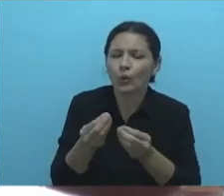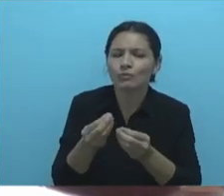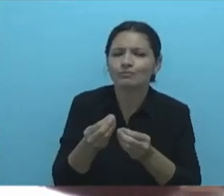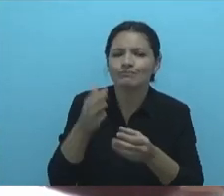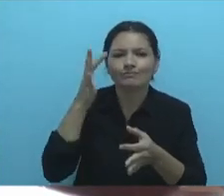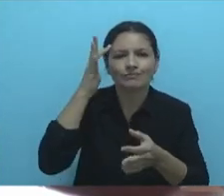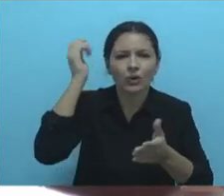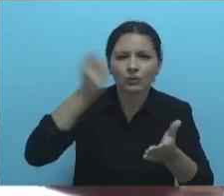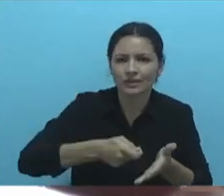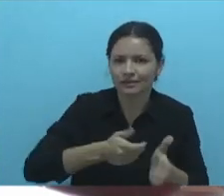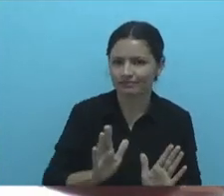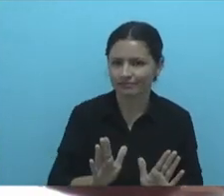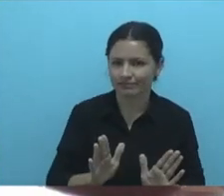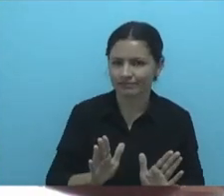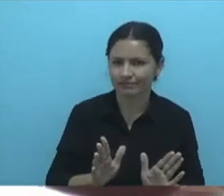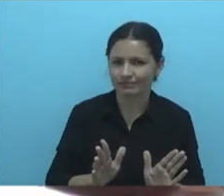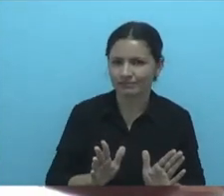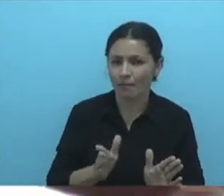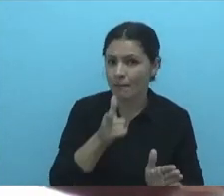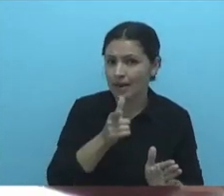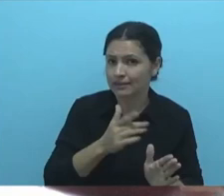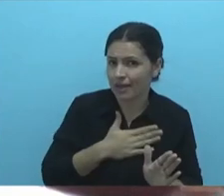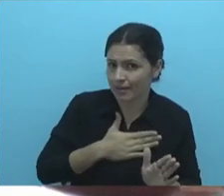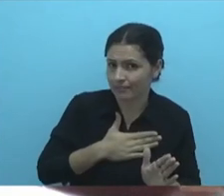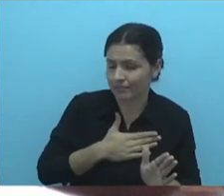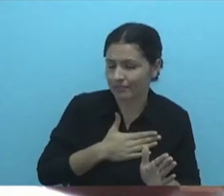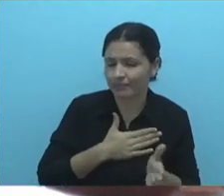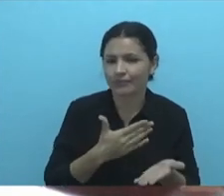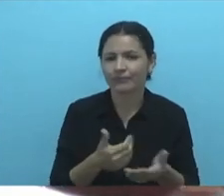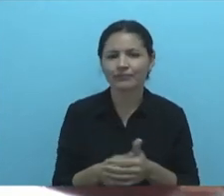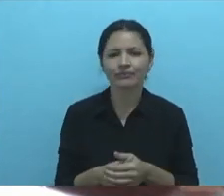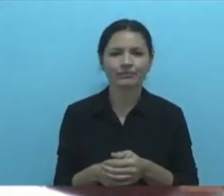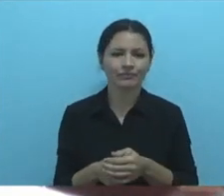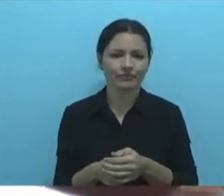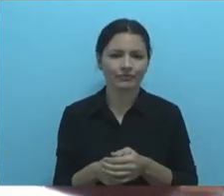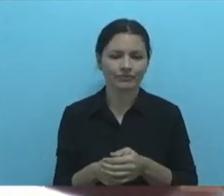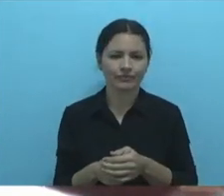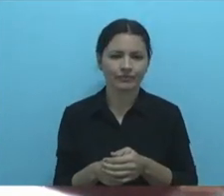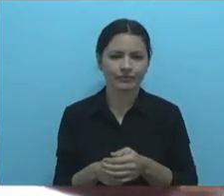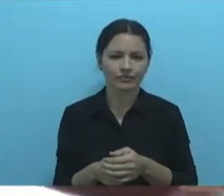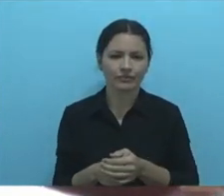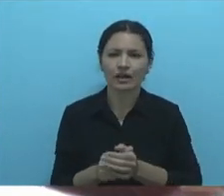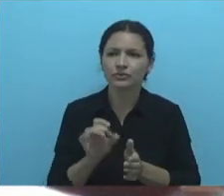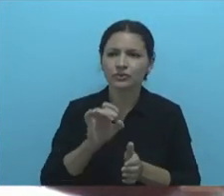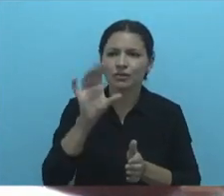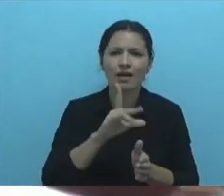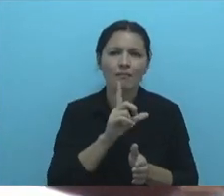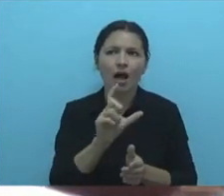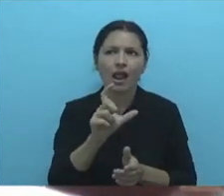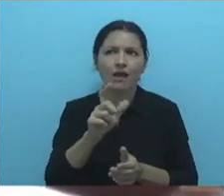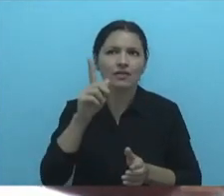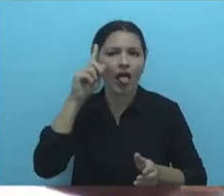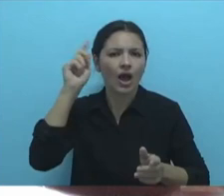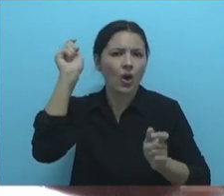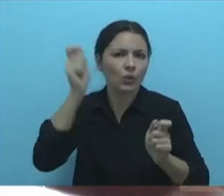emprendido muchísimas compañeras de la diversidad sexual en función de reivindicar historias de vida no hay una bandera político